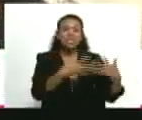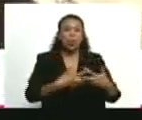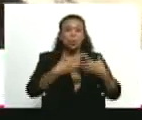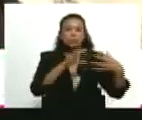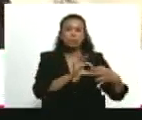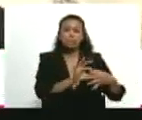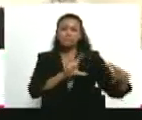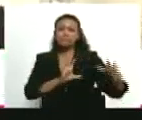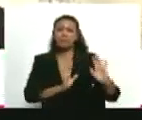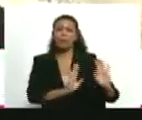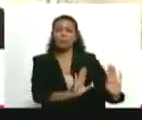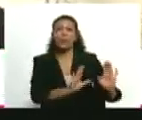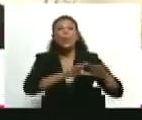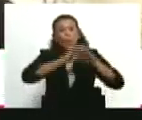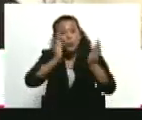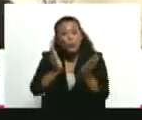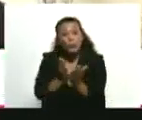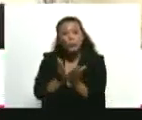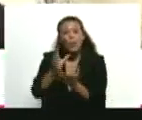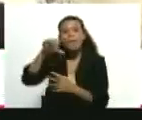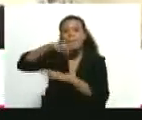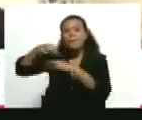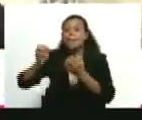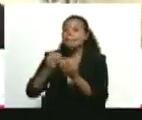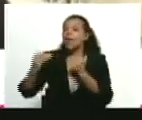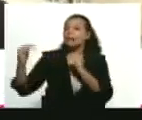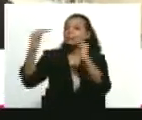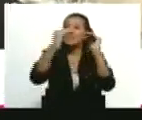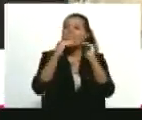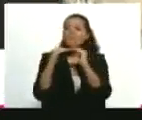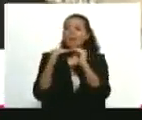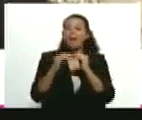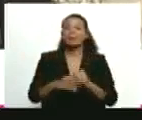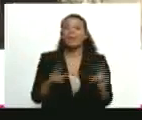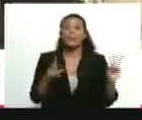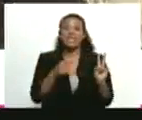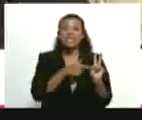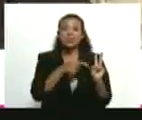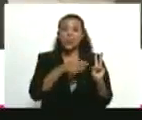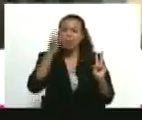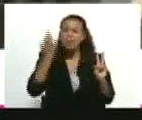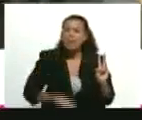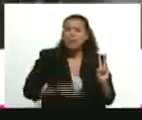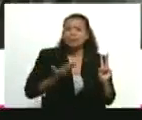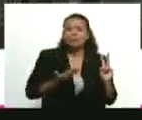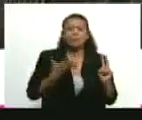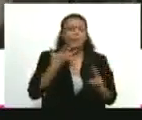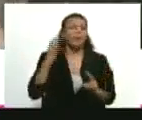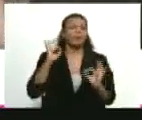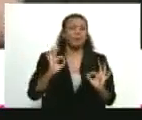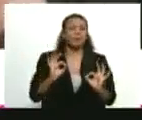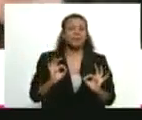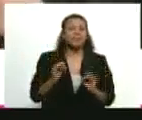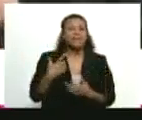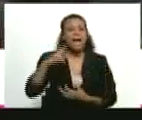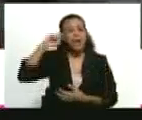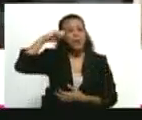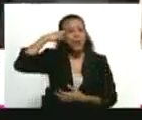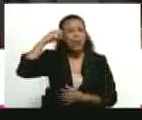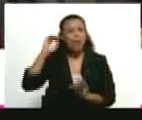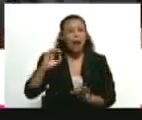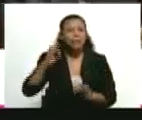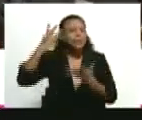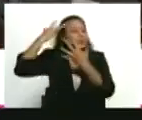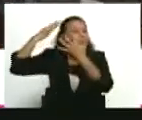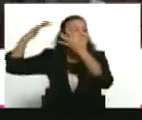y por un mundo más multipolar, ¿no? Entonces, Venezuela ha sido clave en eso. Sueño de Allende, o Allende vive,